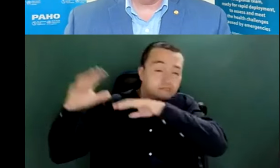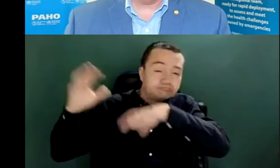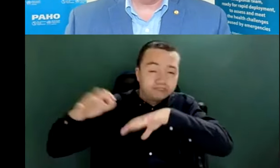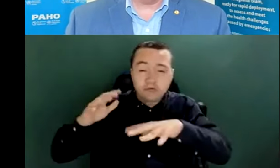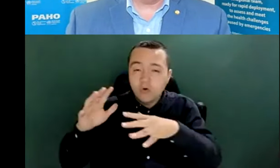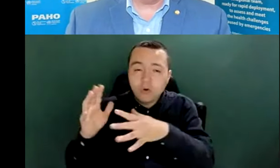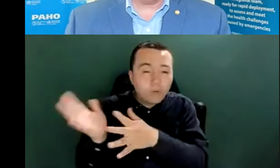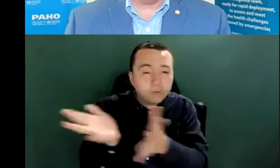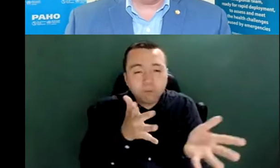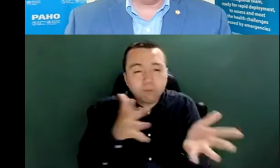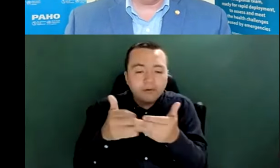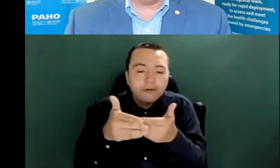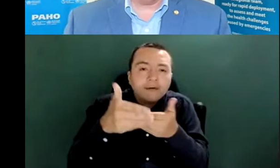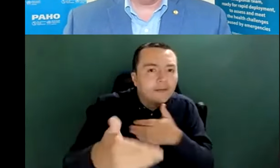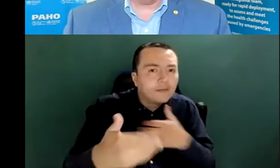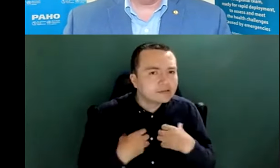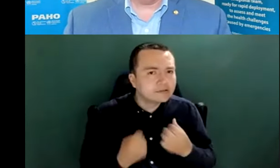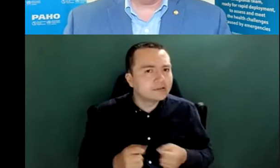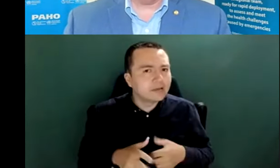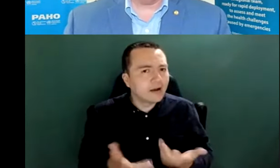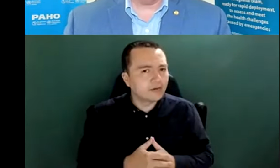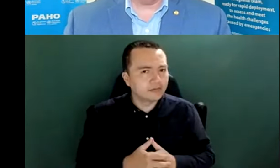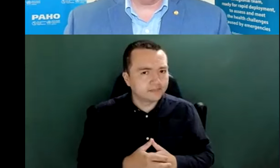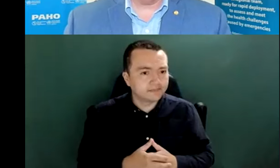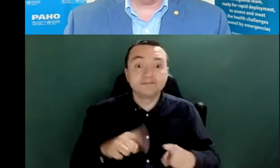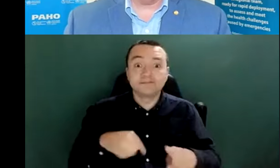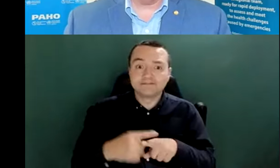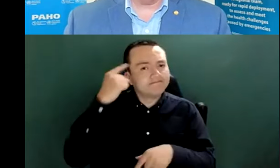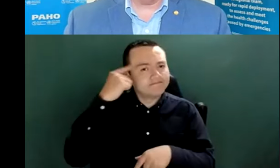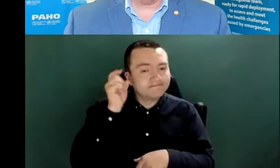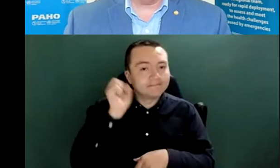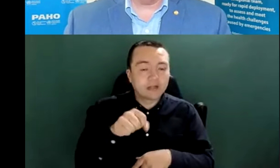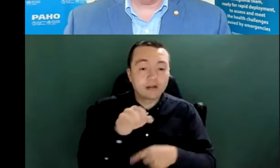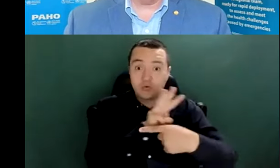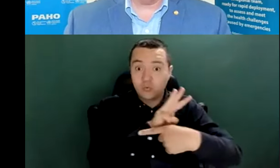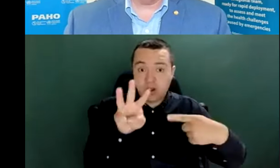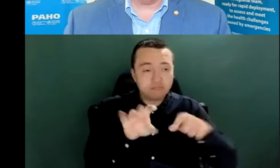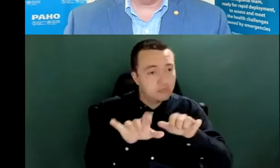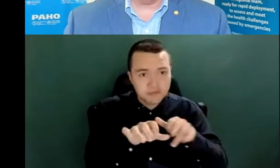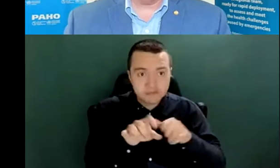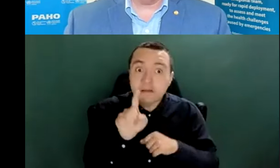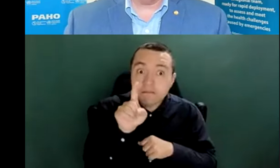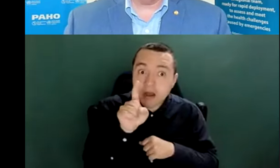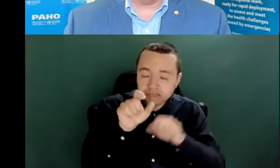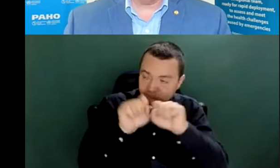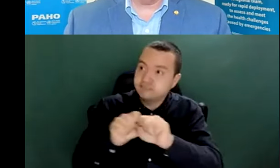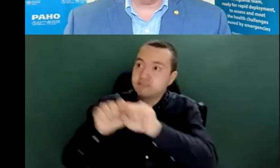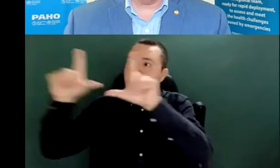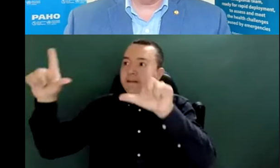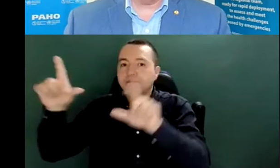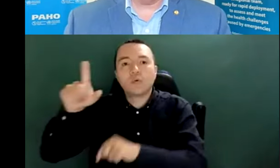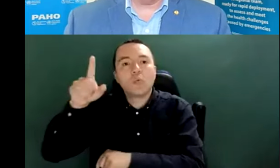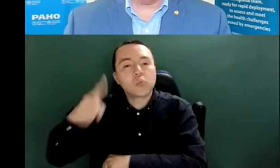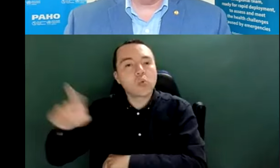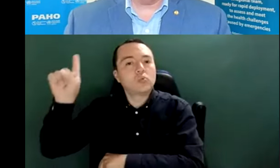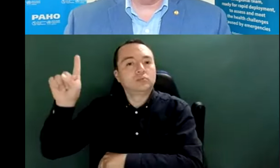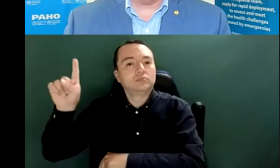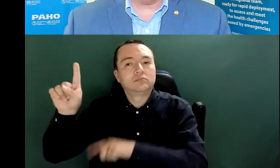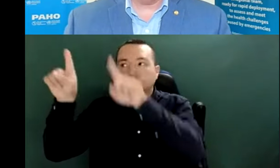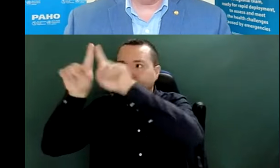de incluir un portal o una ventana a otras páginas web para hacer búsquedas sin tener